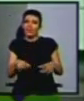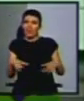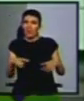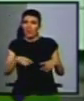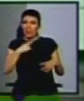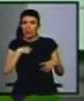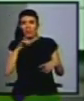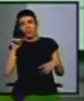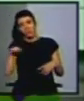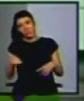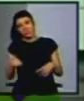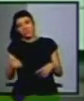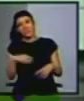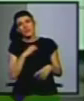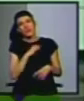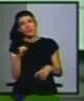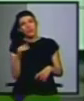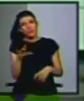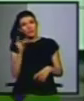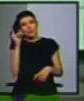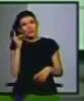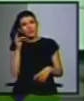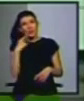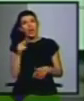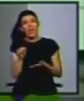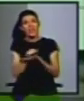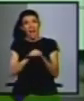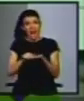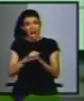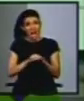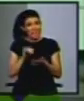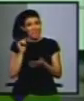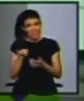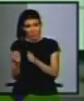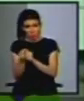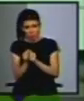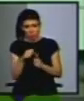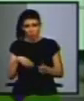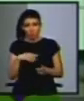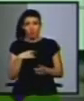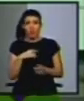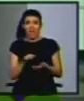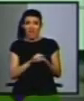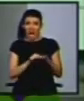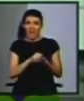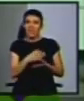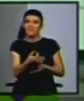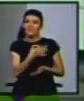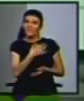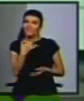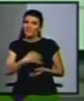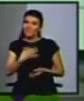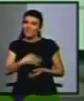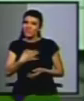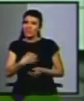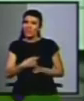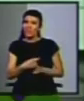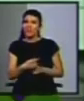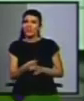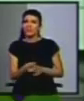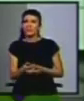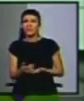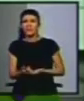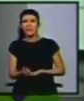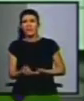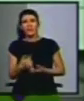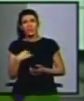Y lo comprobé porque la nana que estuvo siempre con nosotros me lo confirmó. Y todavía yo le dije que por qué